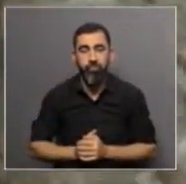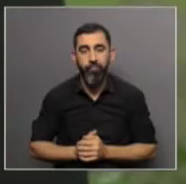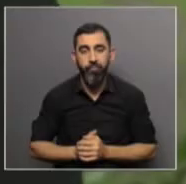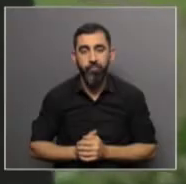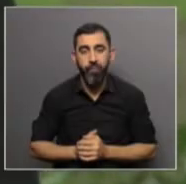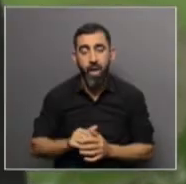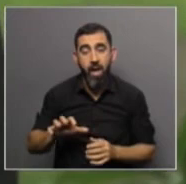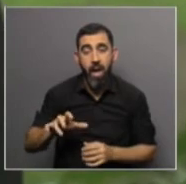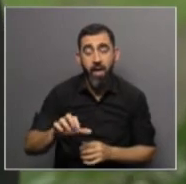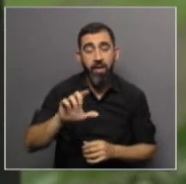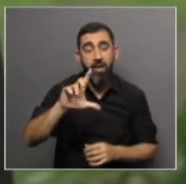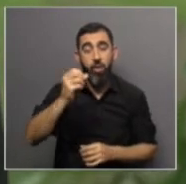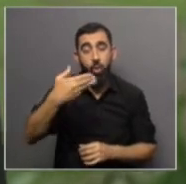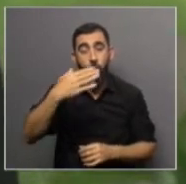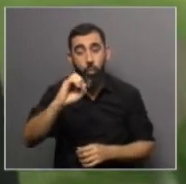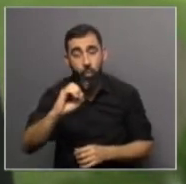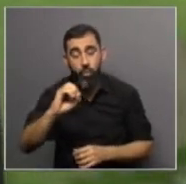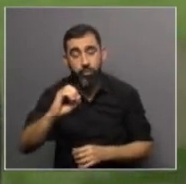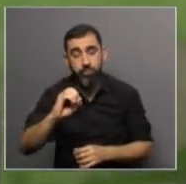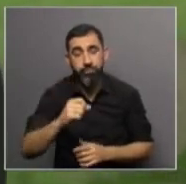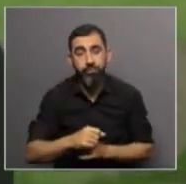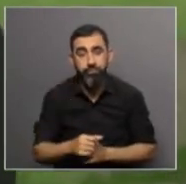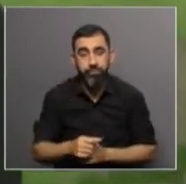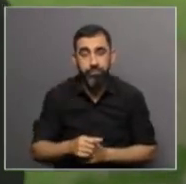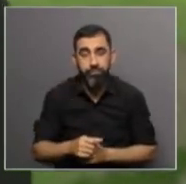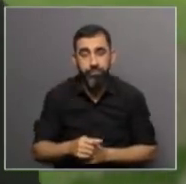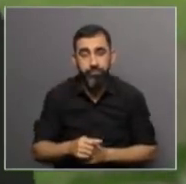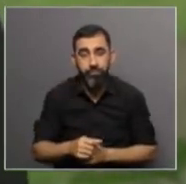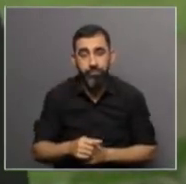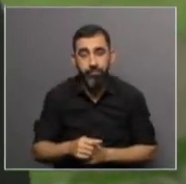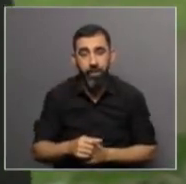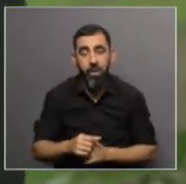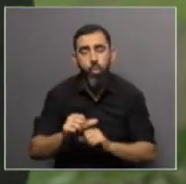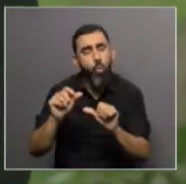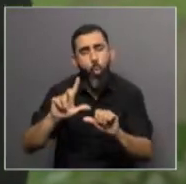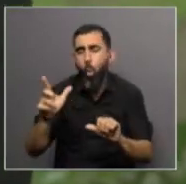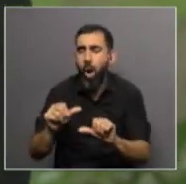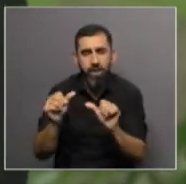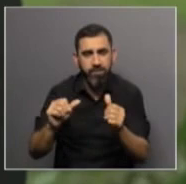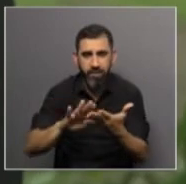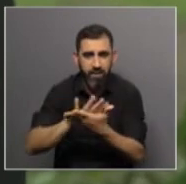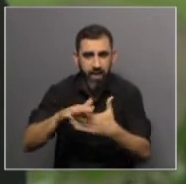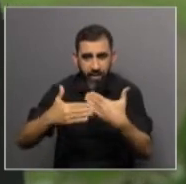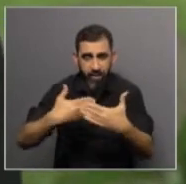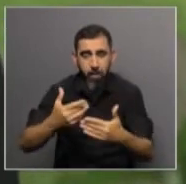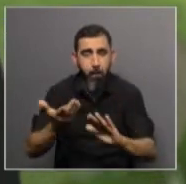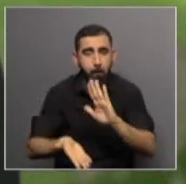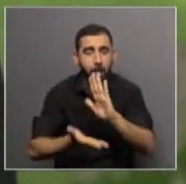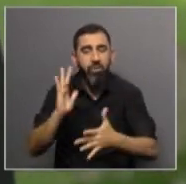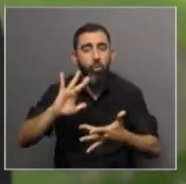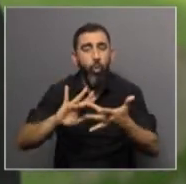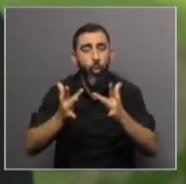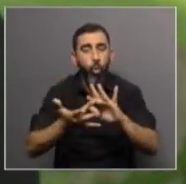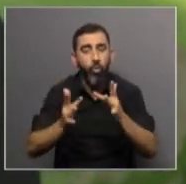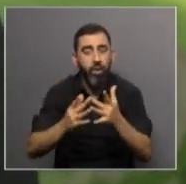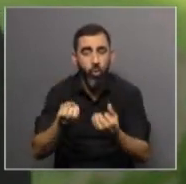Bueno, las arañas lobo deben ser las arañas de las que no hacen telas, las que más tenemos contacto en nuestros jardines,